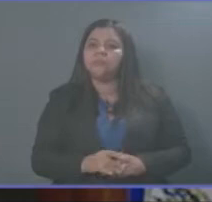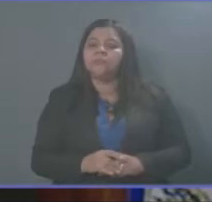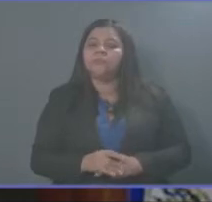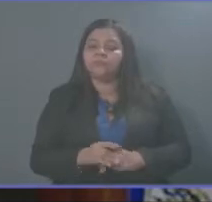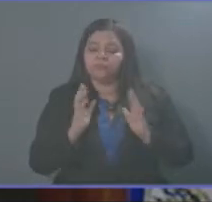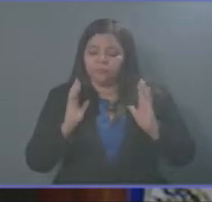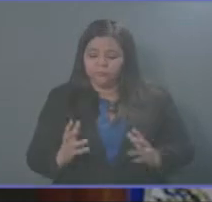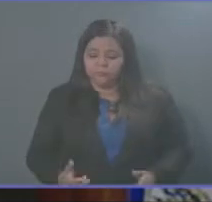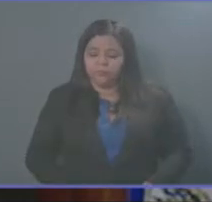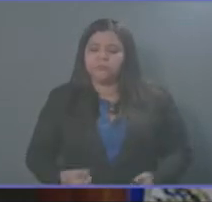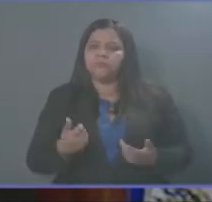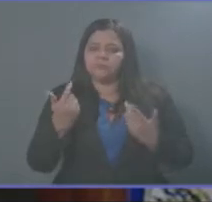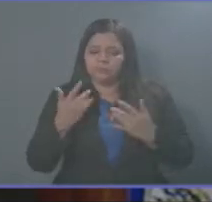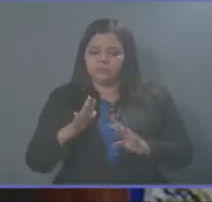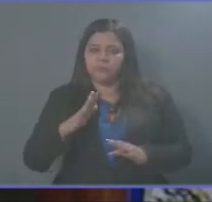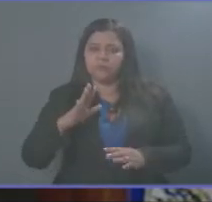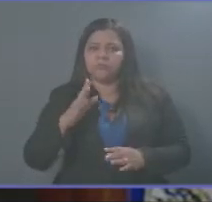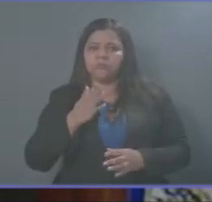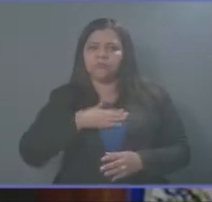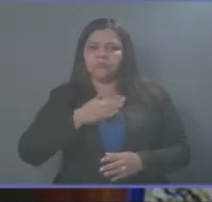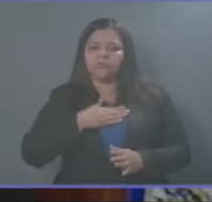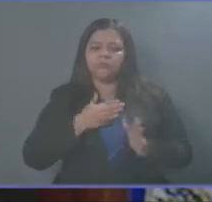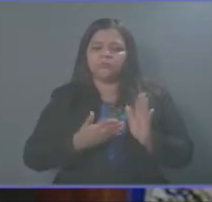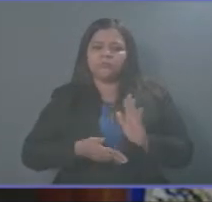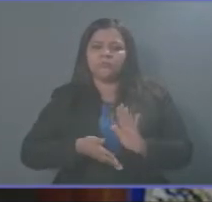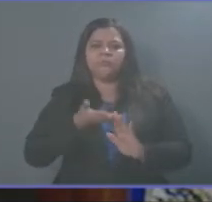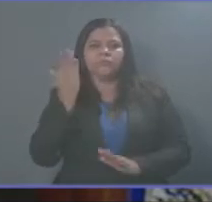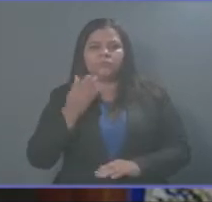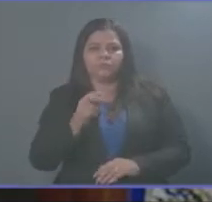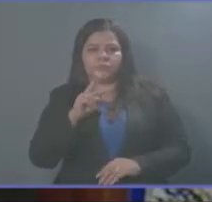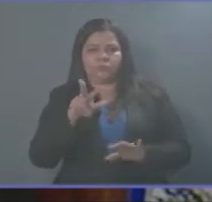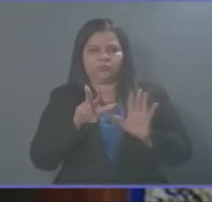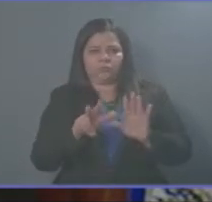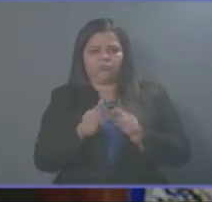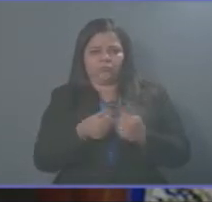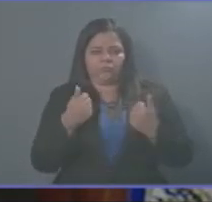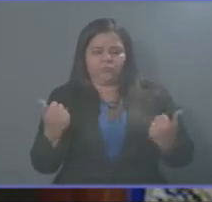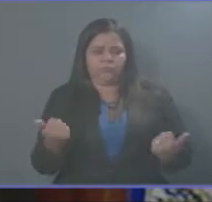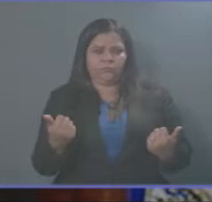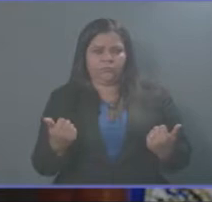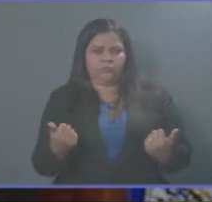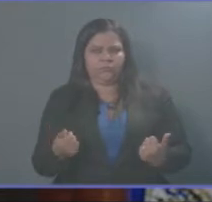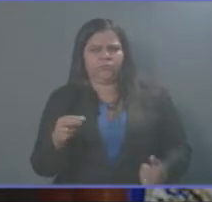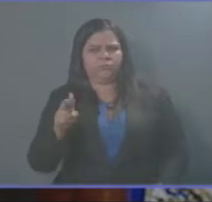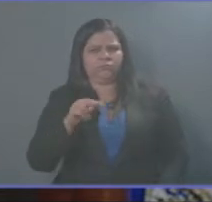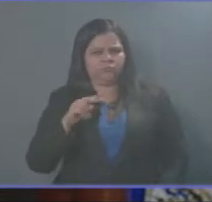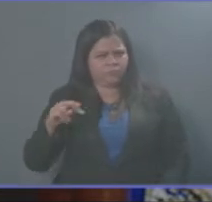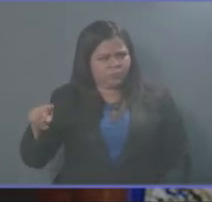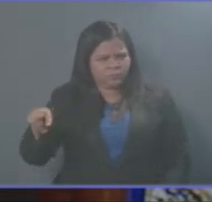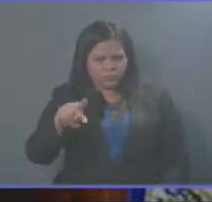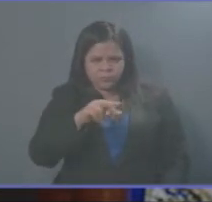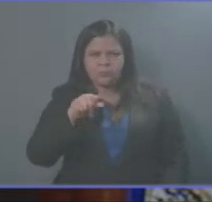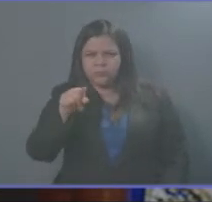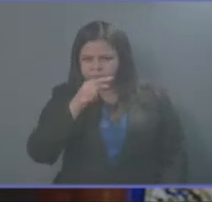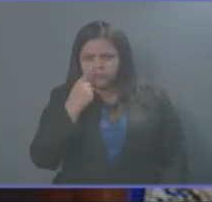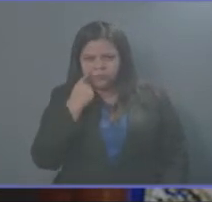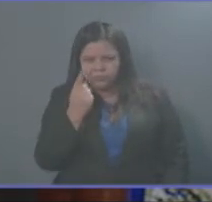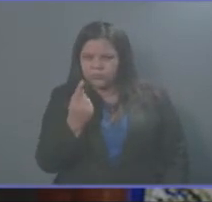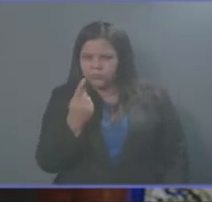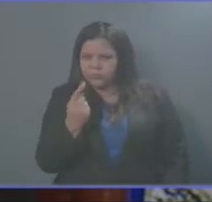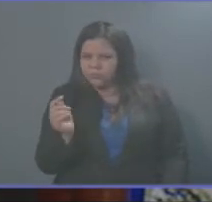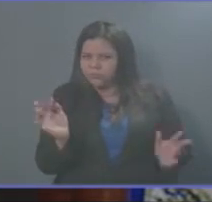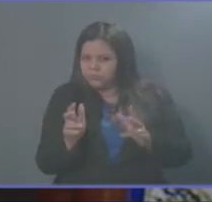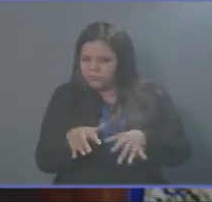resulta que dice el gobierno que le sobran 28 millones. Amigo y amiga que está pendiente de esta sesión